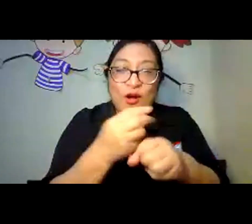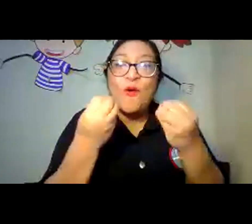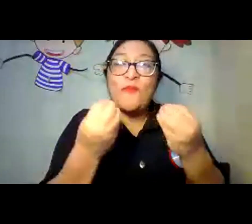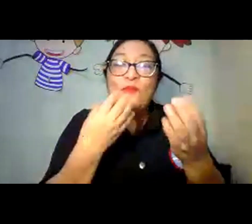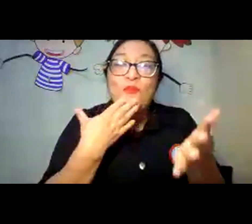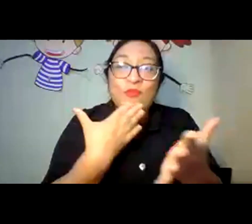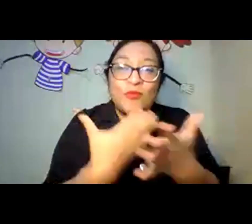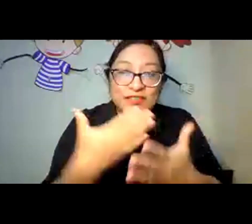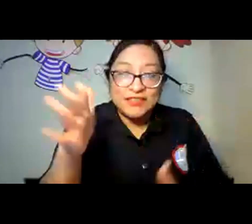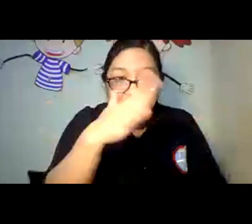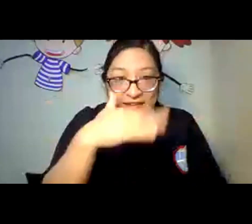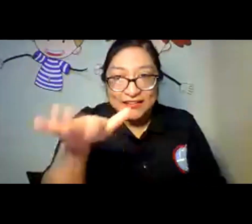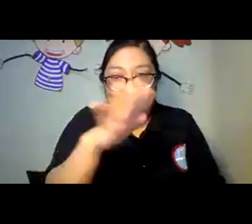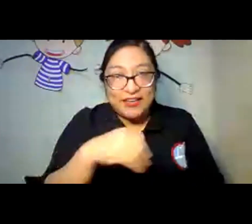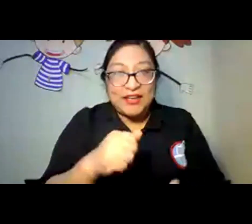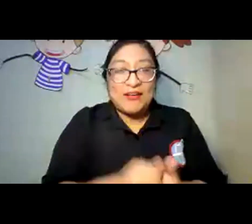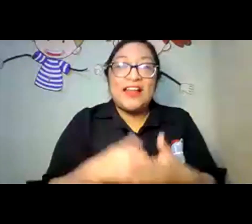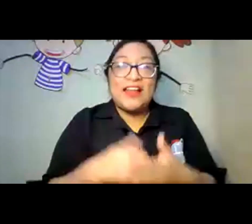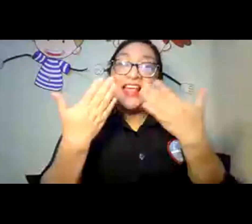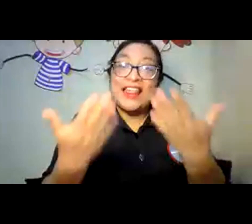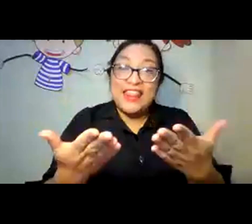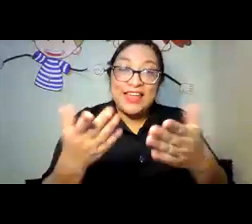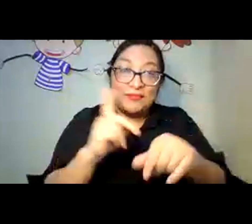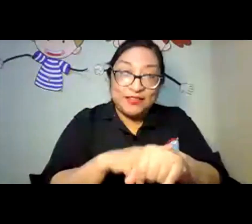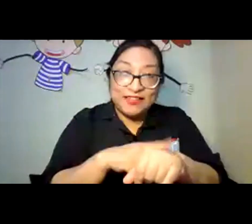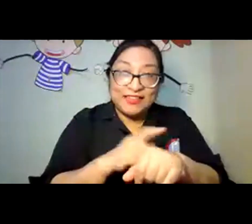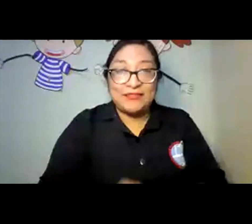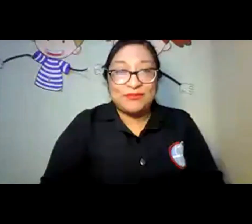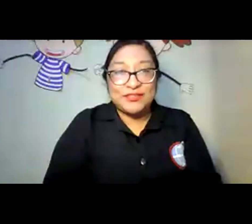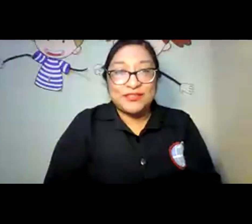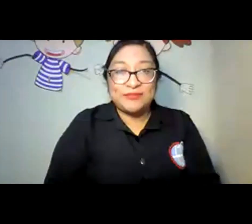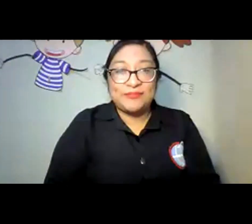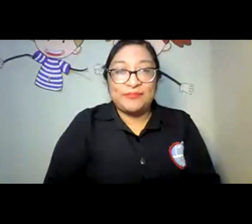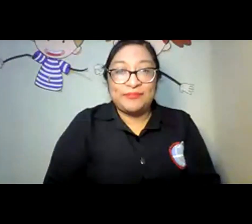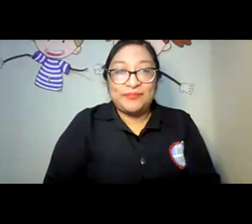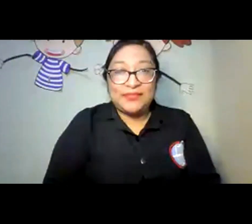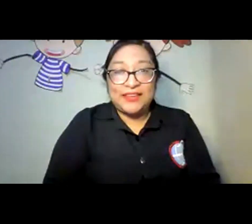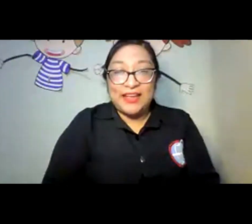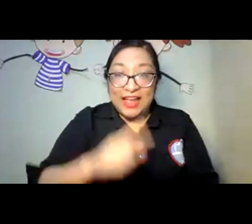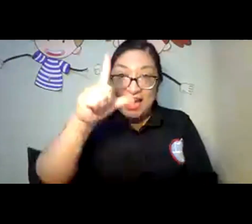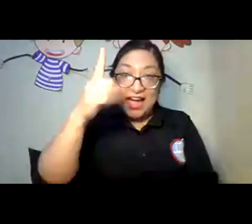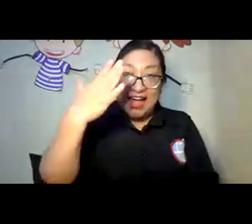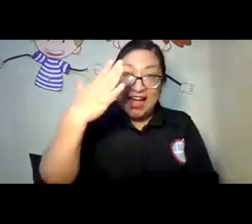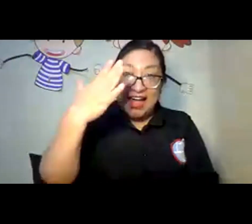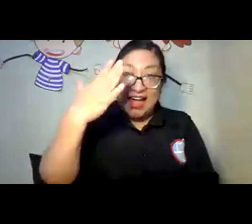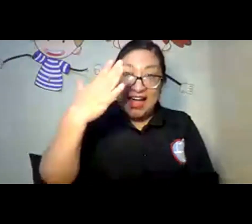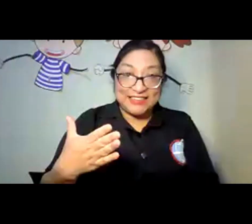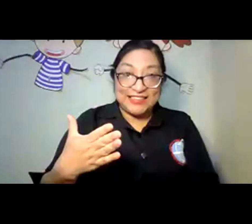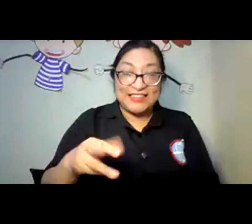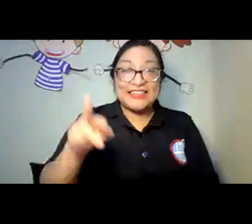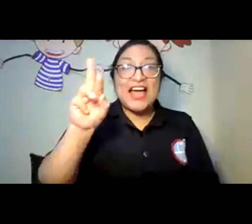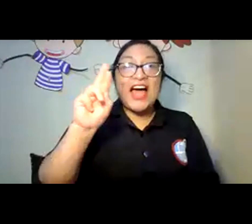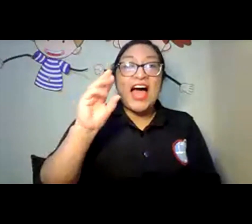ustedes. Vamos a dejarle el tiempo a licenciada Rosy Calvillo para que nos pueda brindar